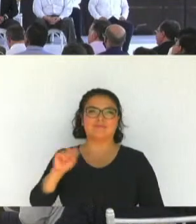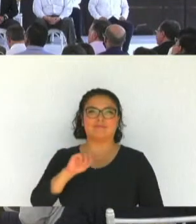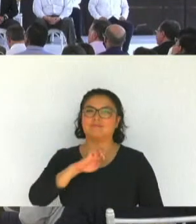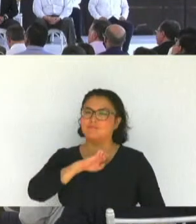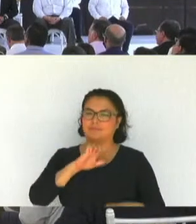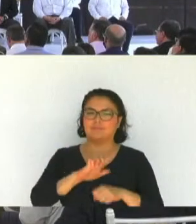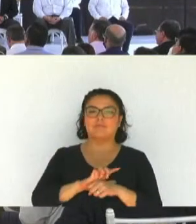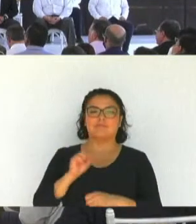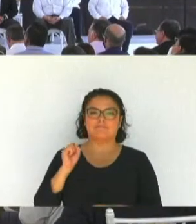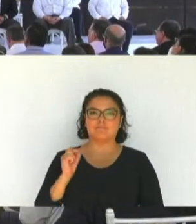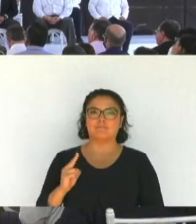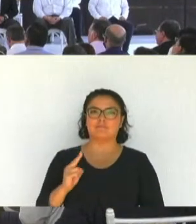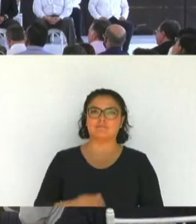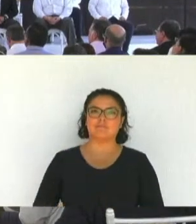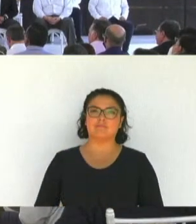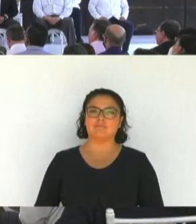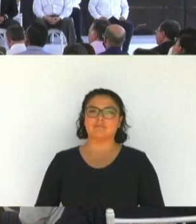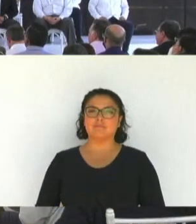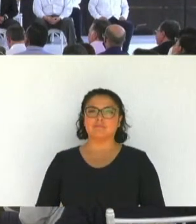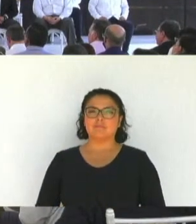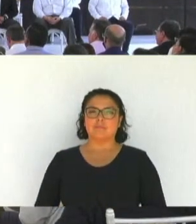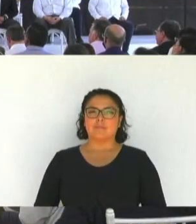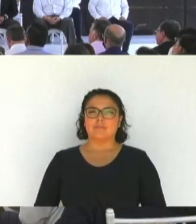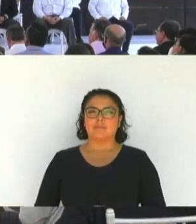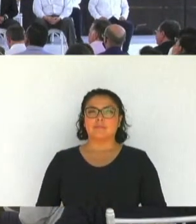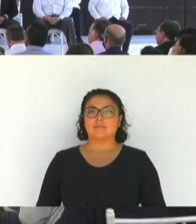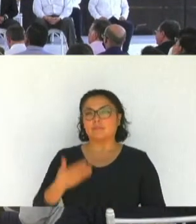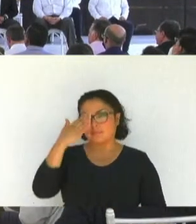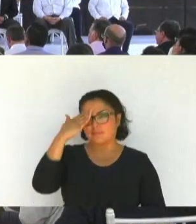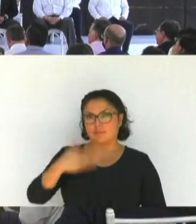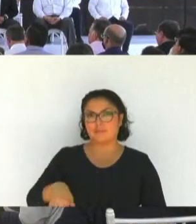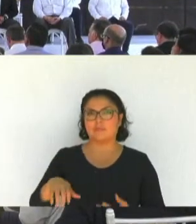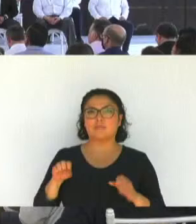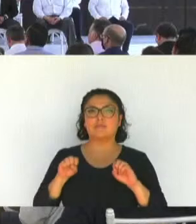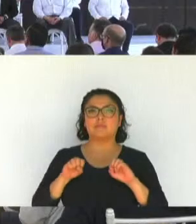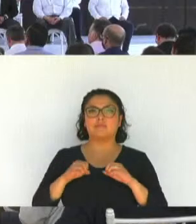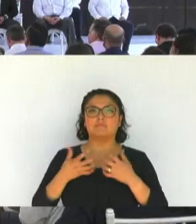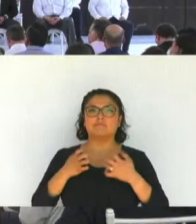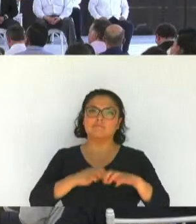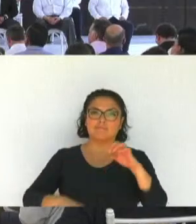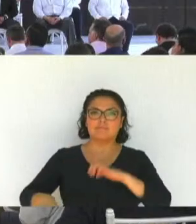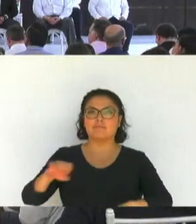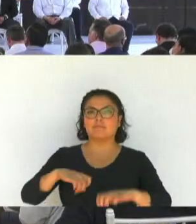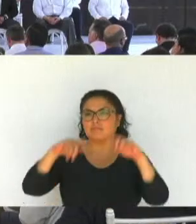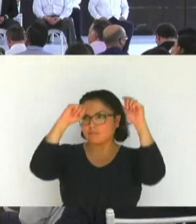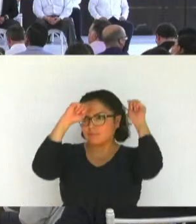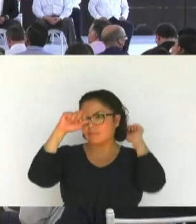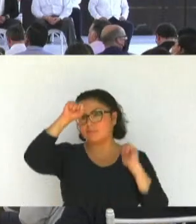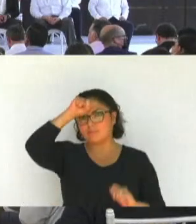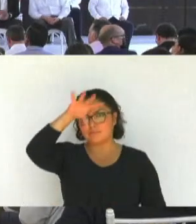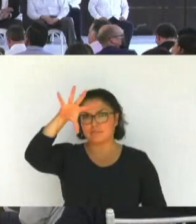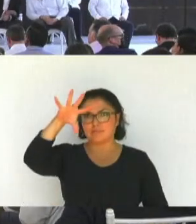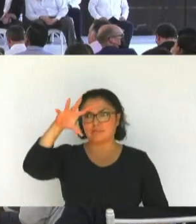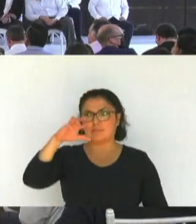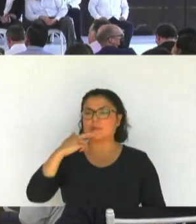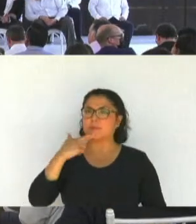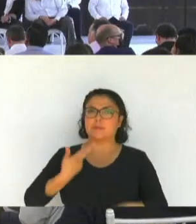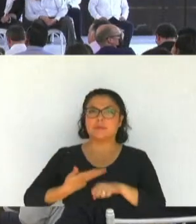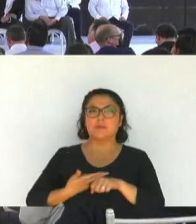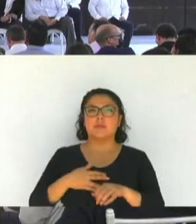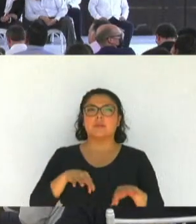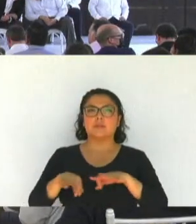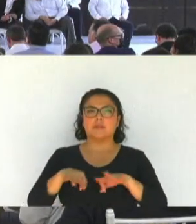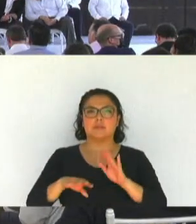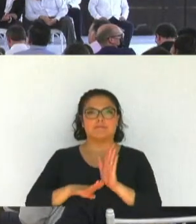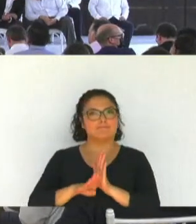Representa un reconocimiento a la aportación que la industria minera realizó en unos momentos más difíciles que ha vivido México en el